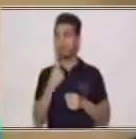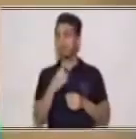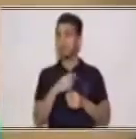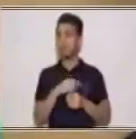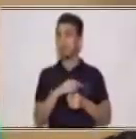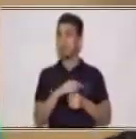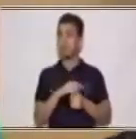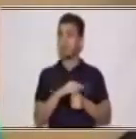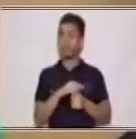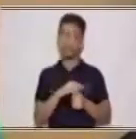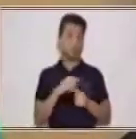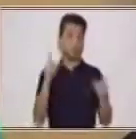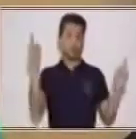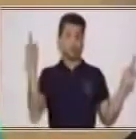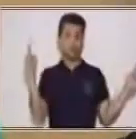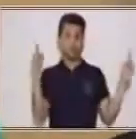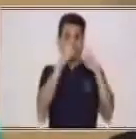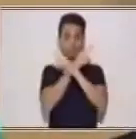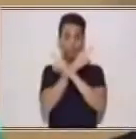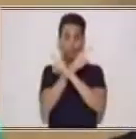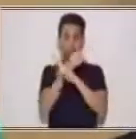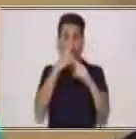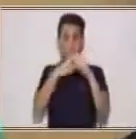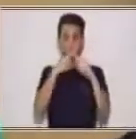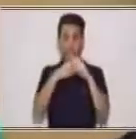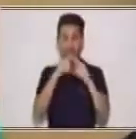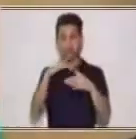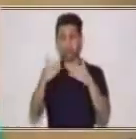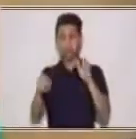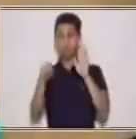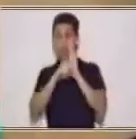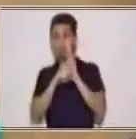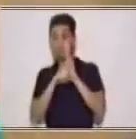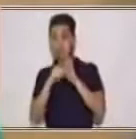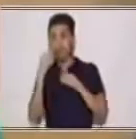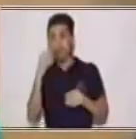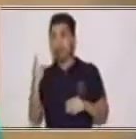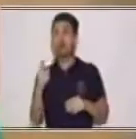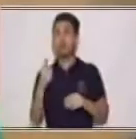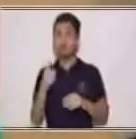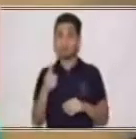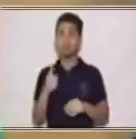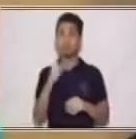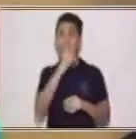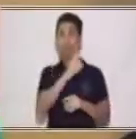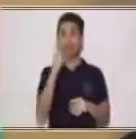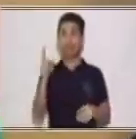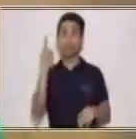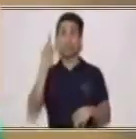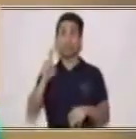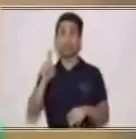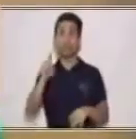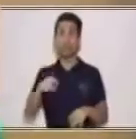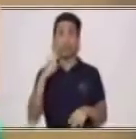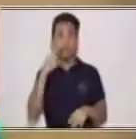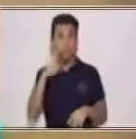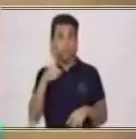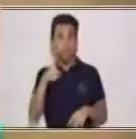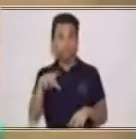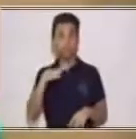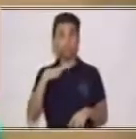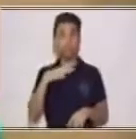determinantes. Multiplicamos de forma X y las restamos, considerando el signo de cada número que se